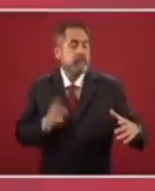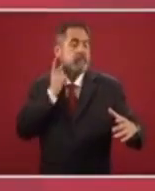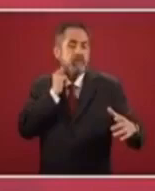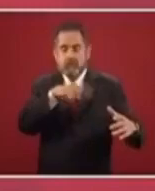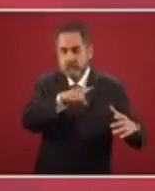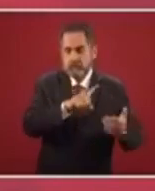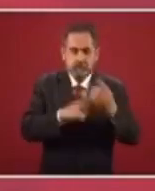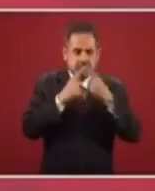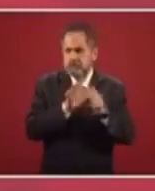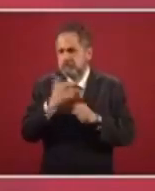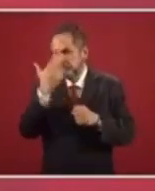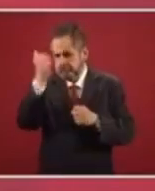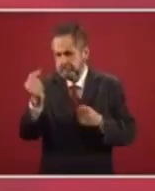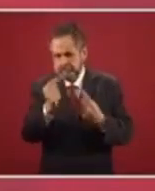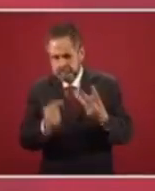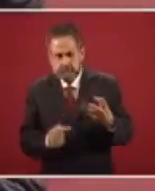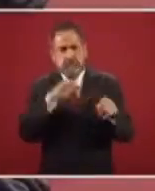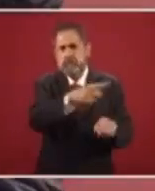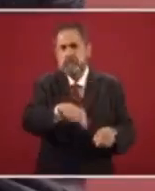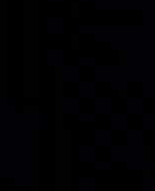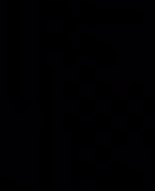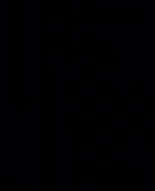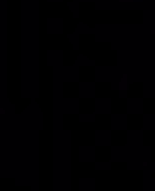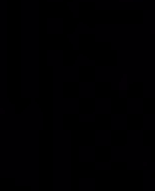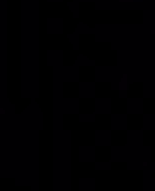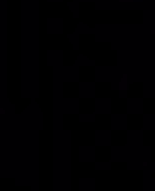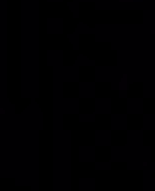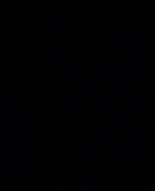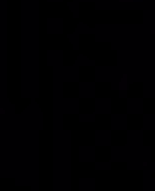ellos van a tener que argumentar y hay que resolver